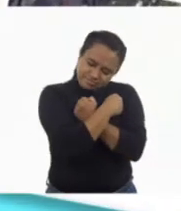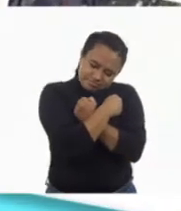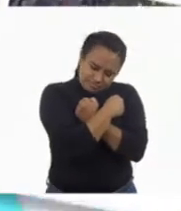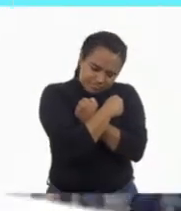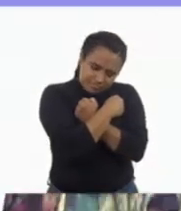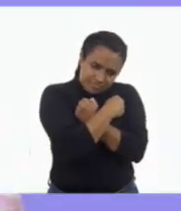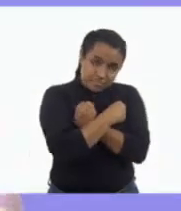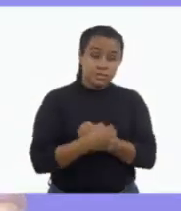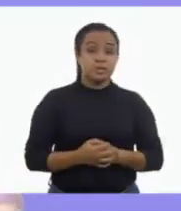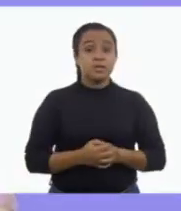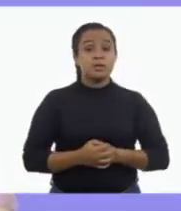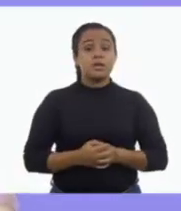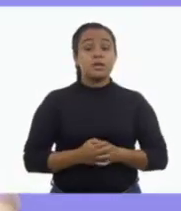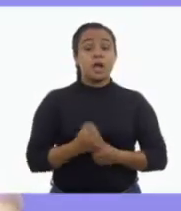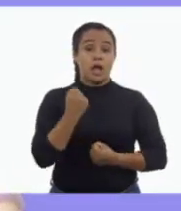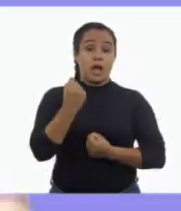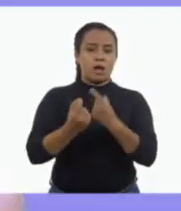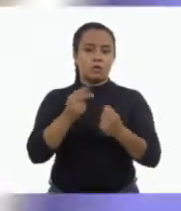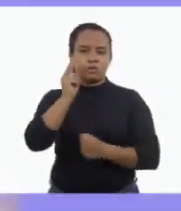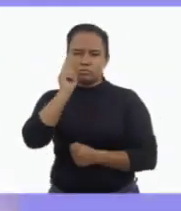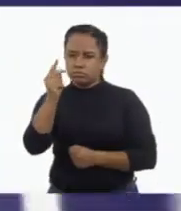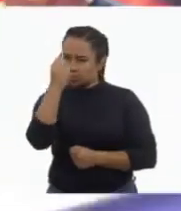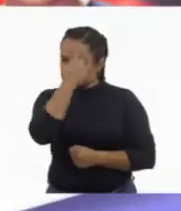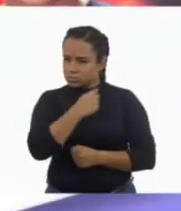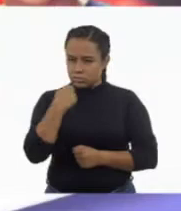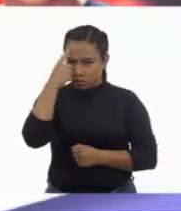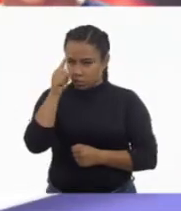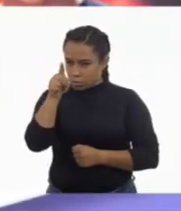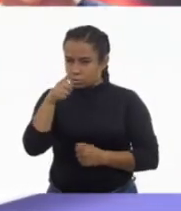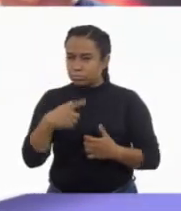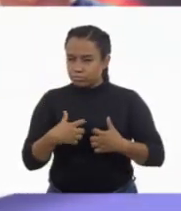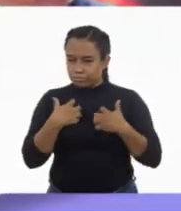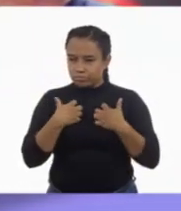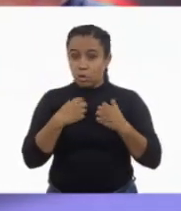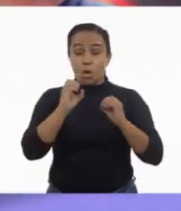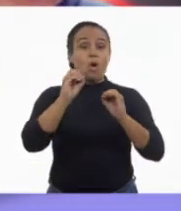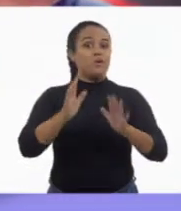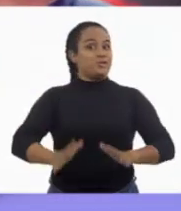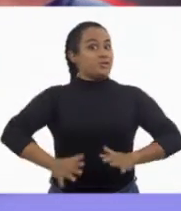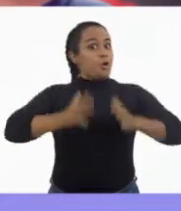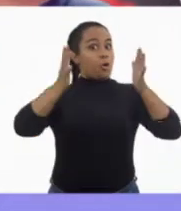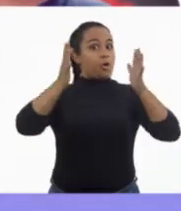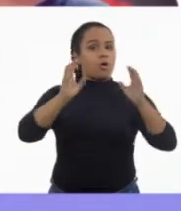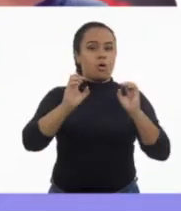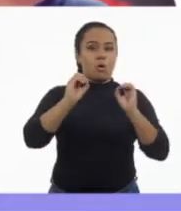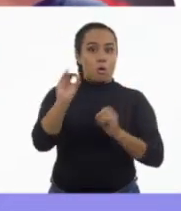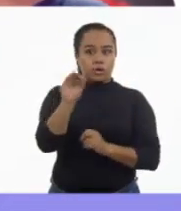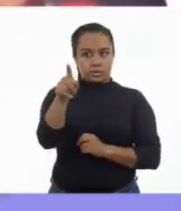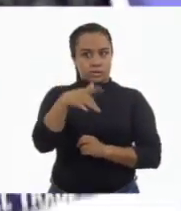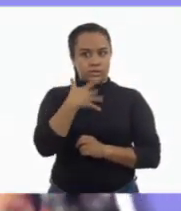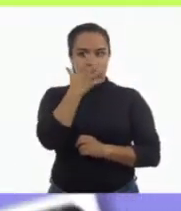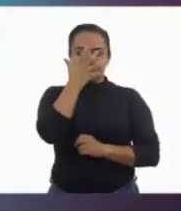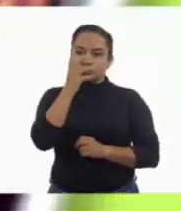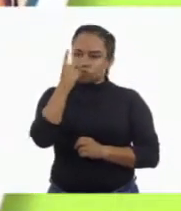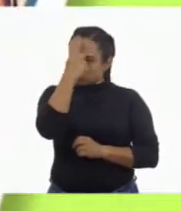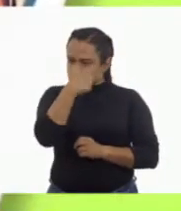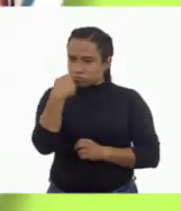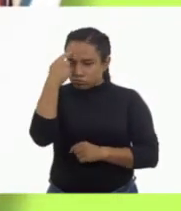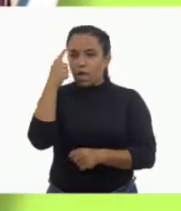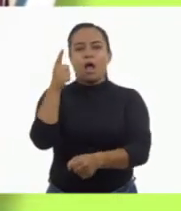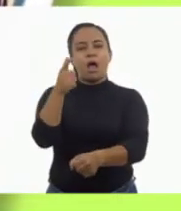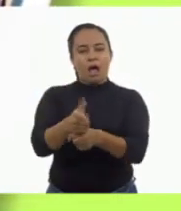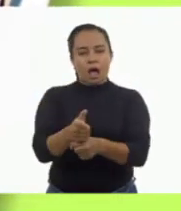miedo. A la mayoría se les nota en la cara cuando están molestos, sorprendidos y hasta cuando sienten vergüenza.